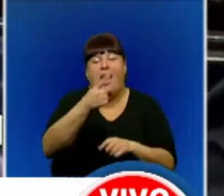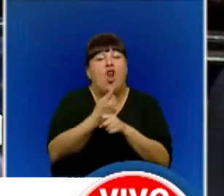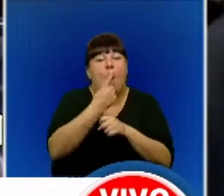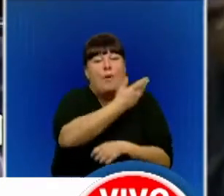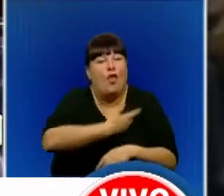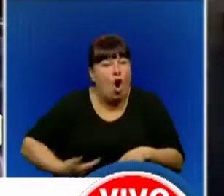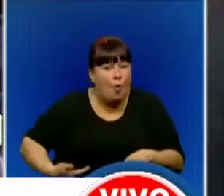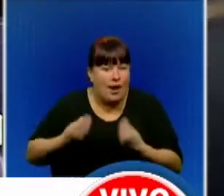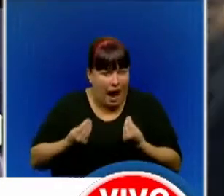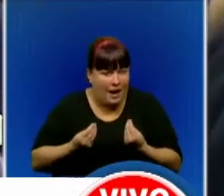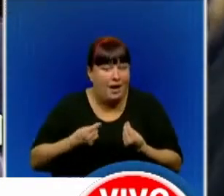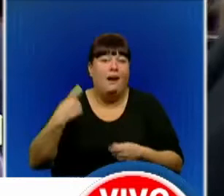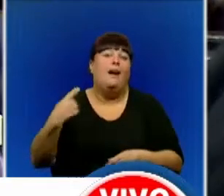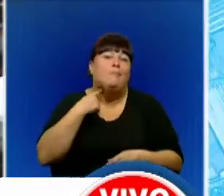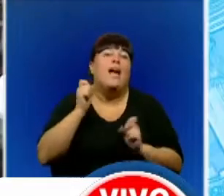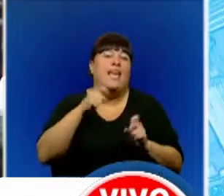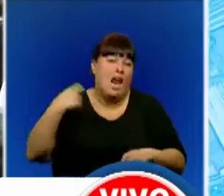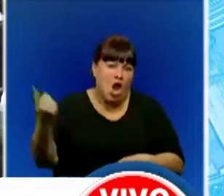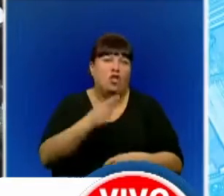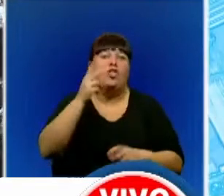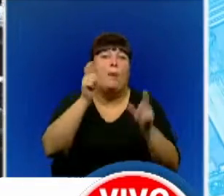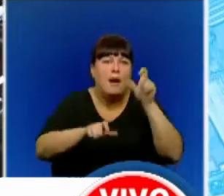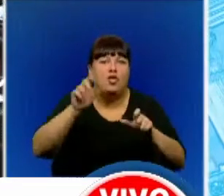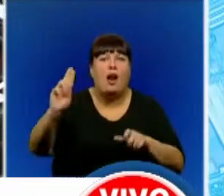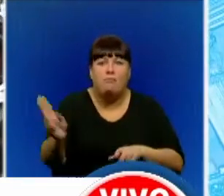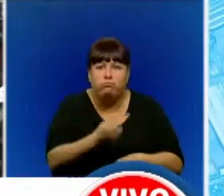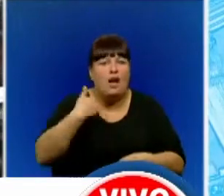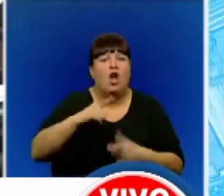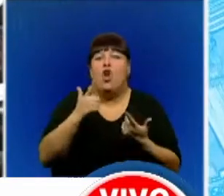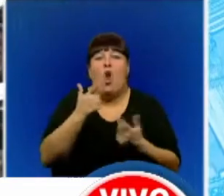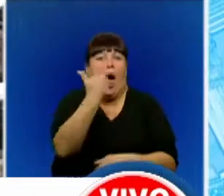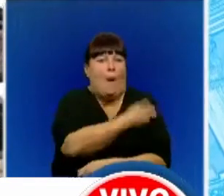incapacidad para gobernar la estamos pagando con vidas humanas de argentinos que no